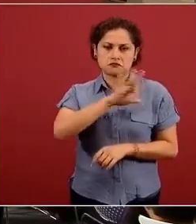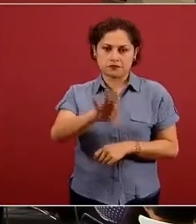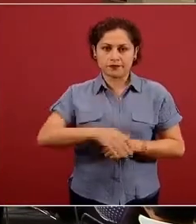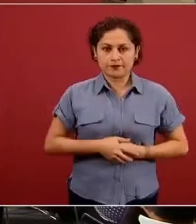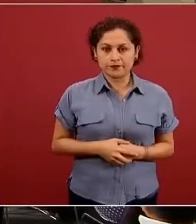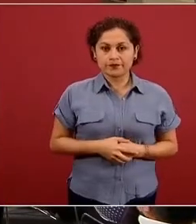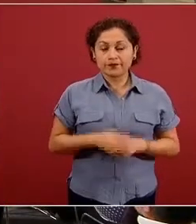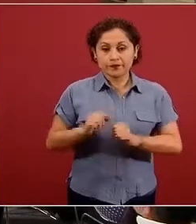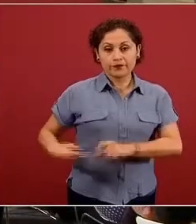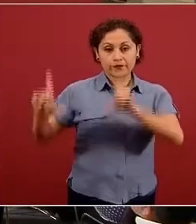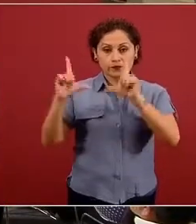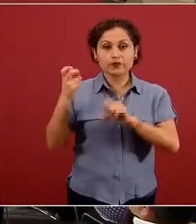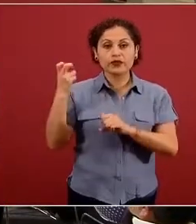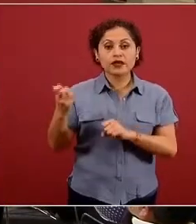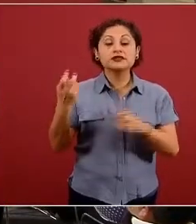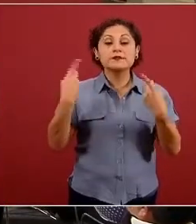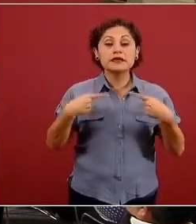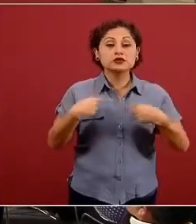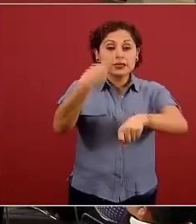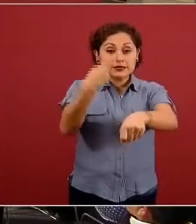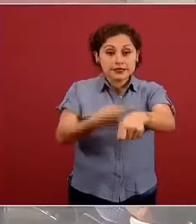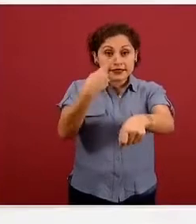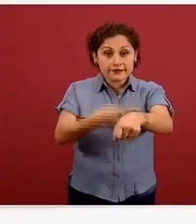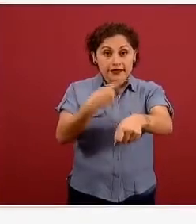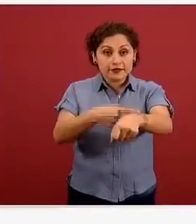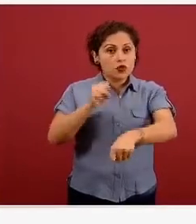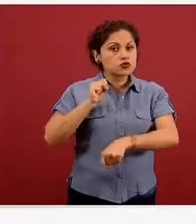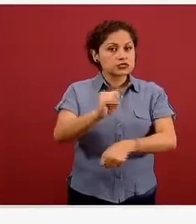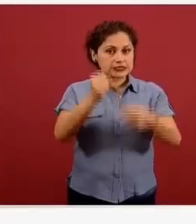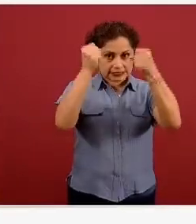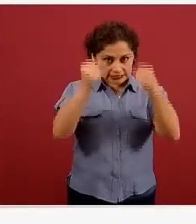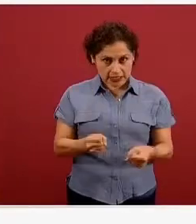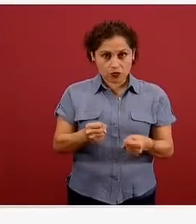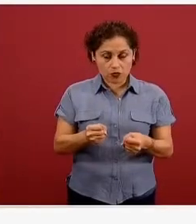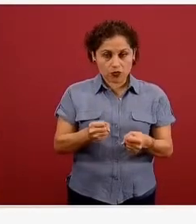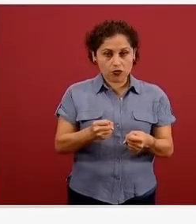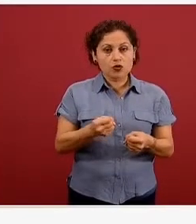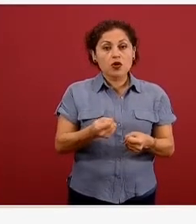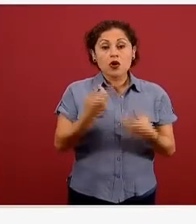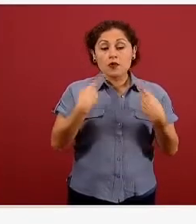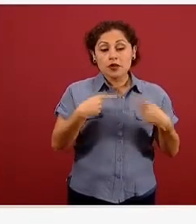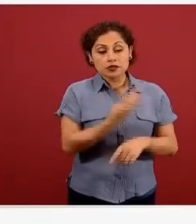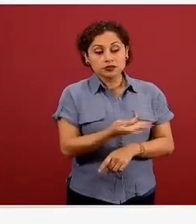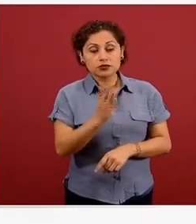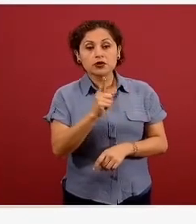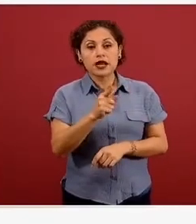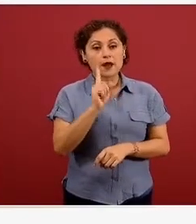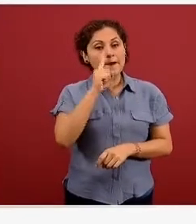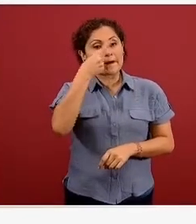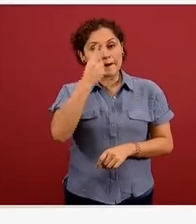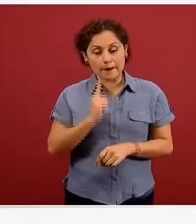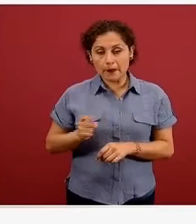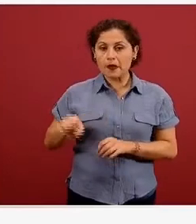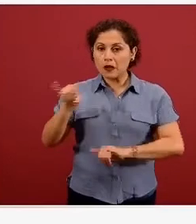El porcentaje de positividad es cuántas personas en quienes se les toma una muestra y se procesa para